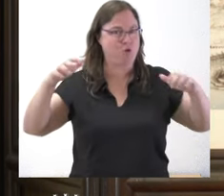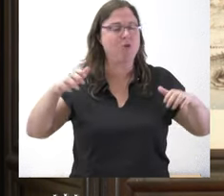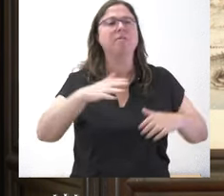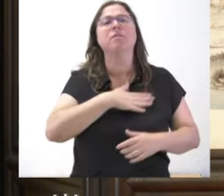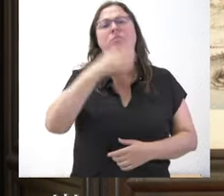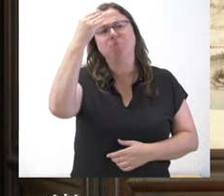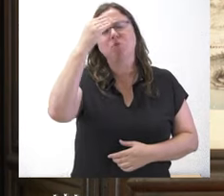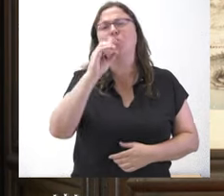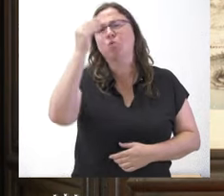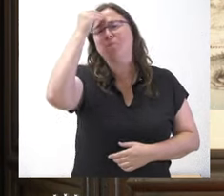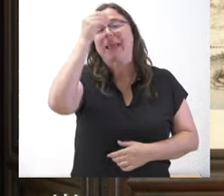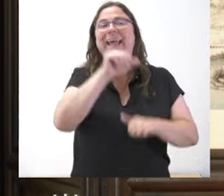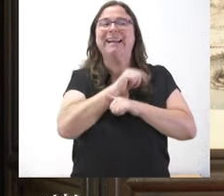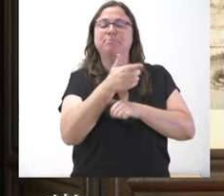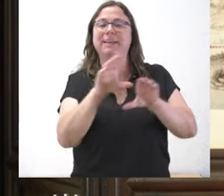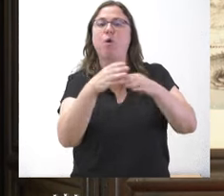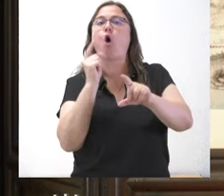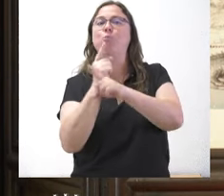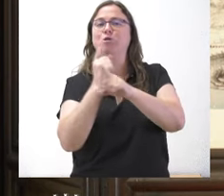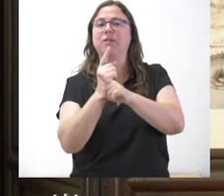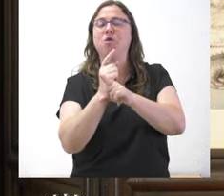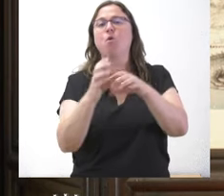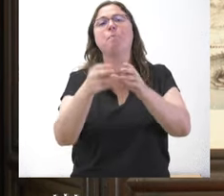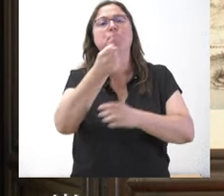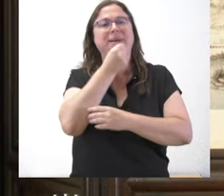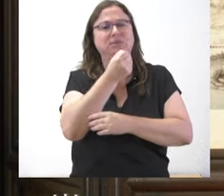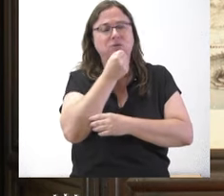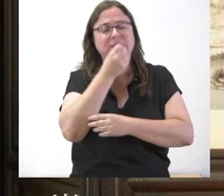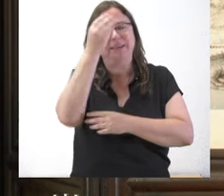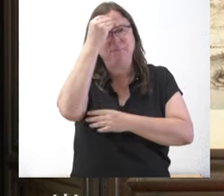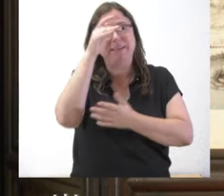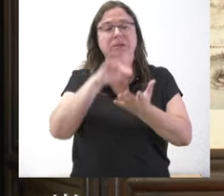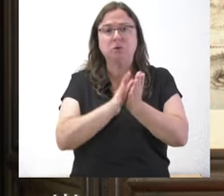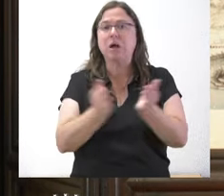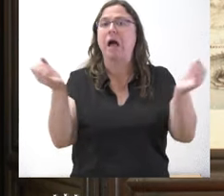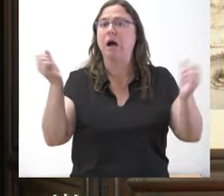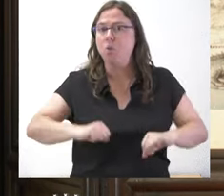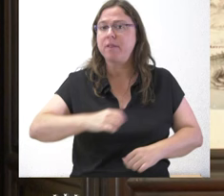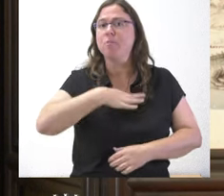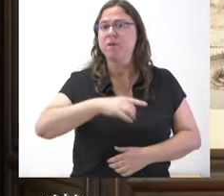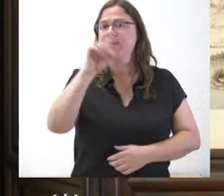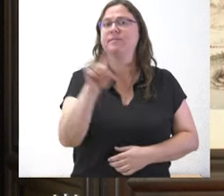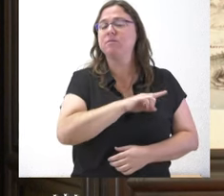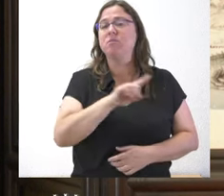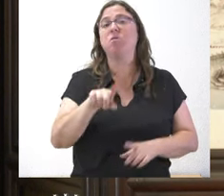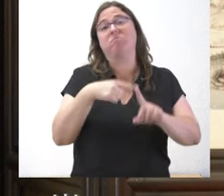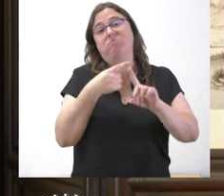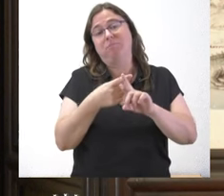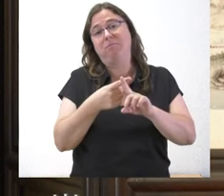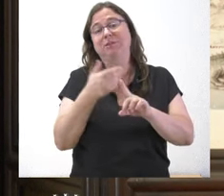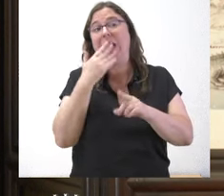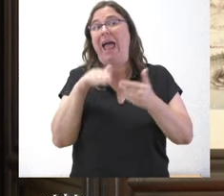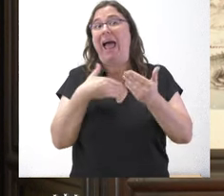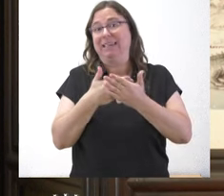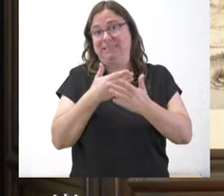la oposición del partido socialista si cree que van a poder ser capaces de alcanzar acuerdos y sobre eh el hecho de que su hasta ahora